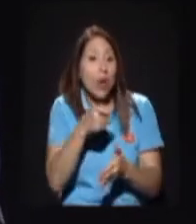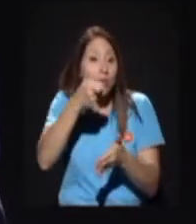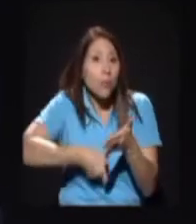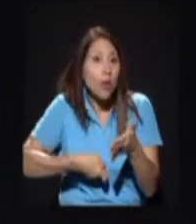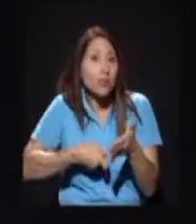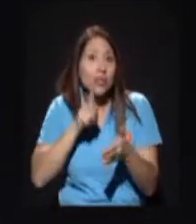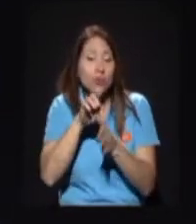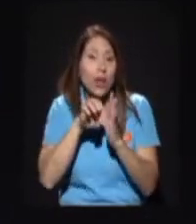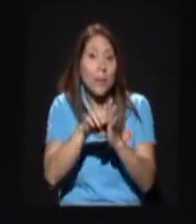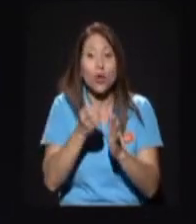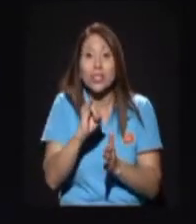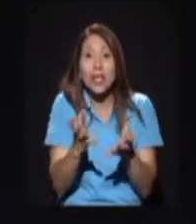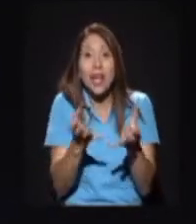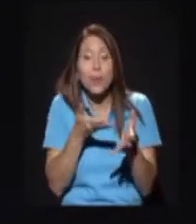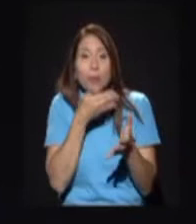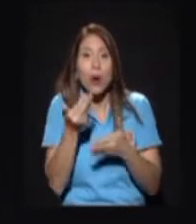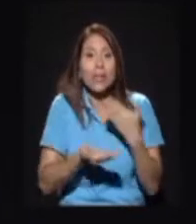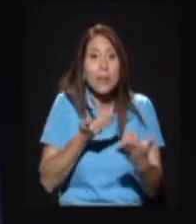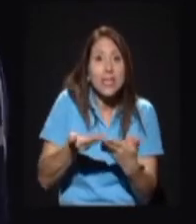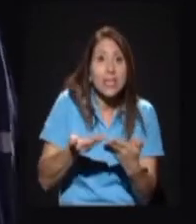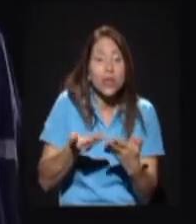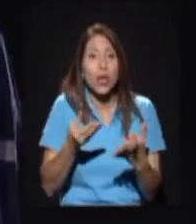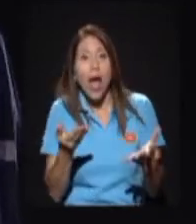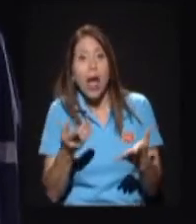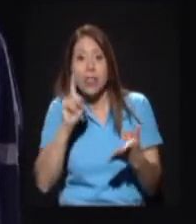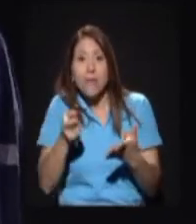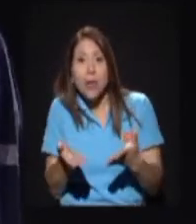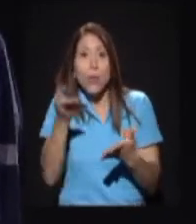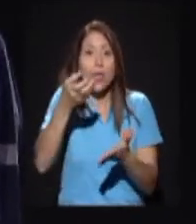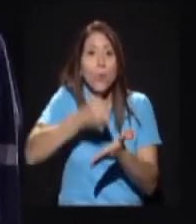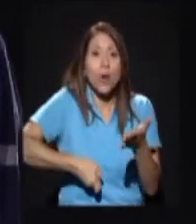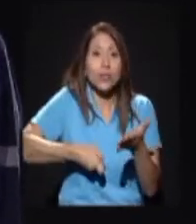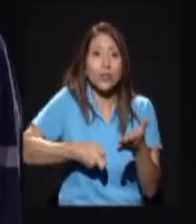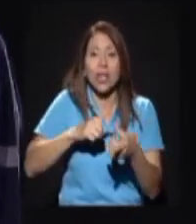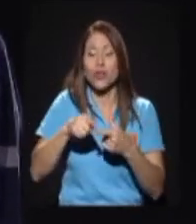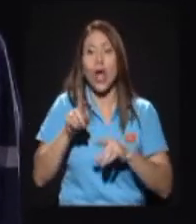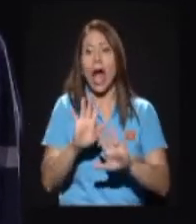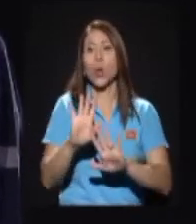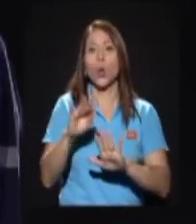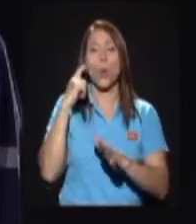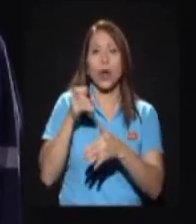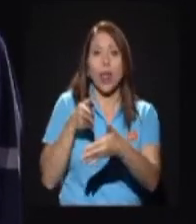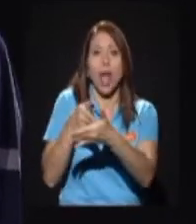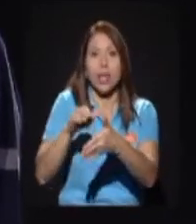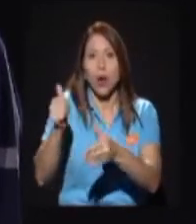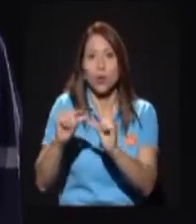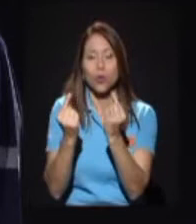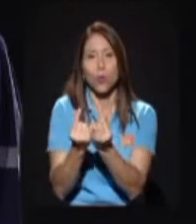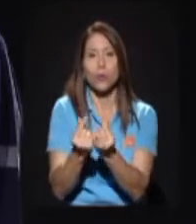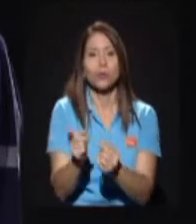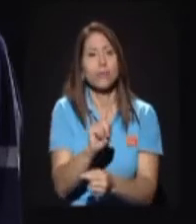servicios, hay que cobrar impuestos, no, ¿por qué dañamos a estos grupos? Entonces, yo siento que hemos entrado en una